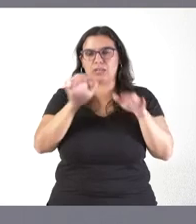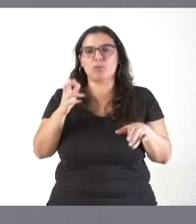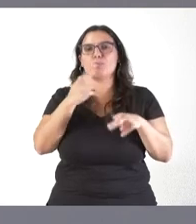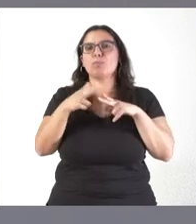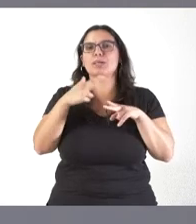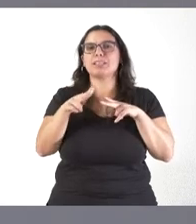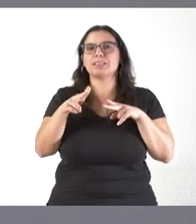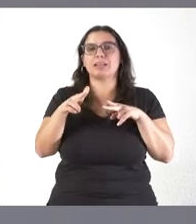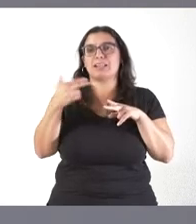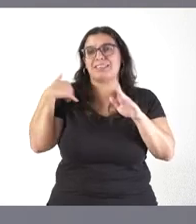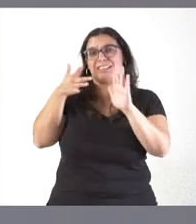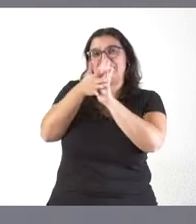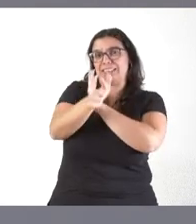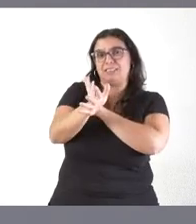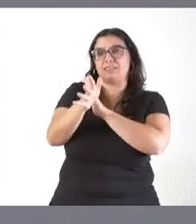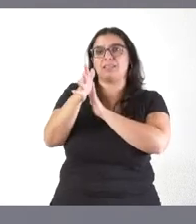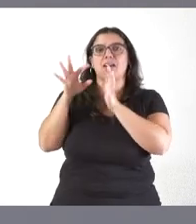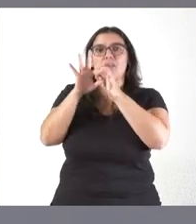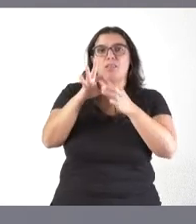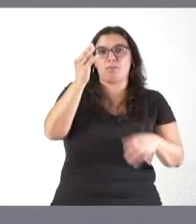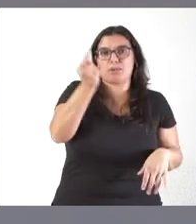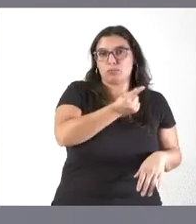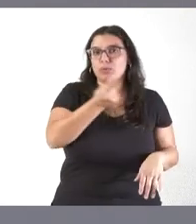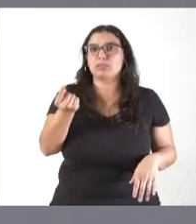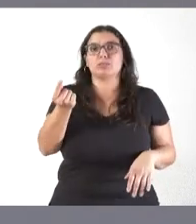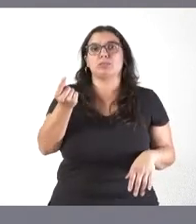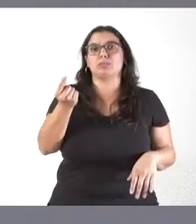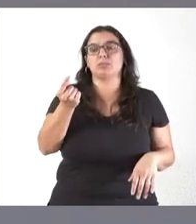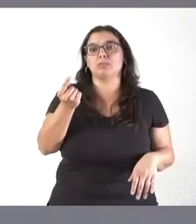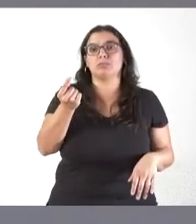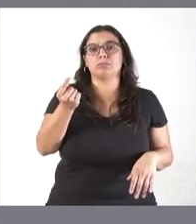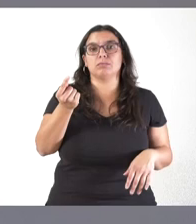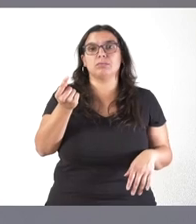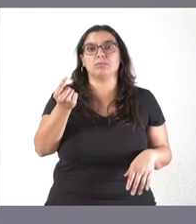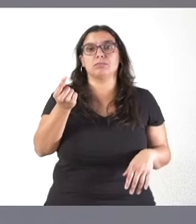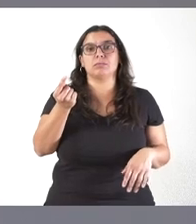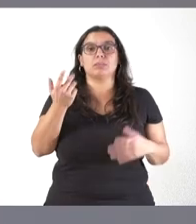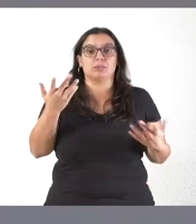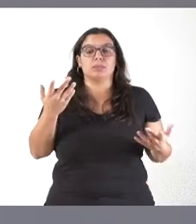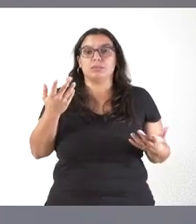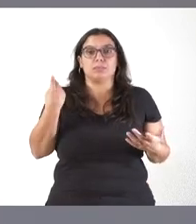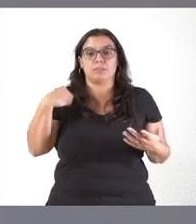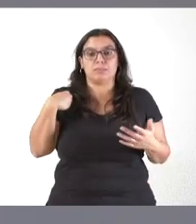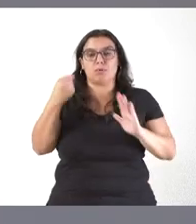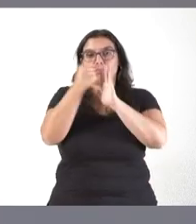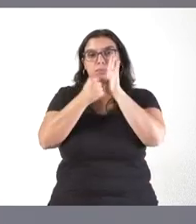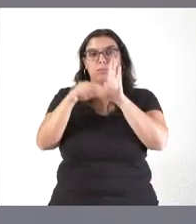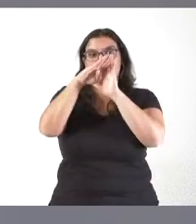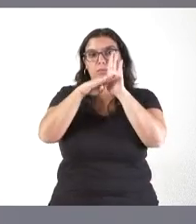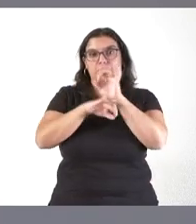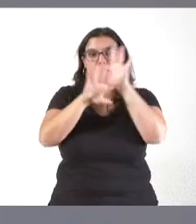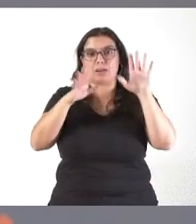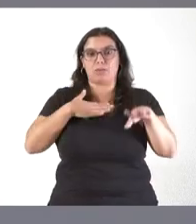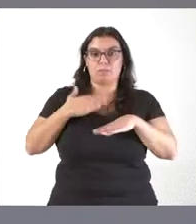política que les he descrito que es la que tiene ver con el presupuesto y en esos ejes y esos ejes son los que determinan nuestra nueva política no es